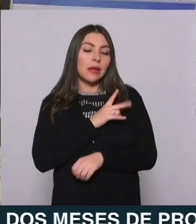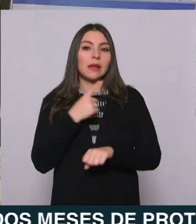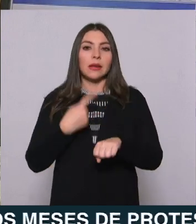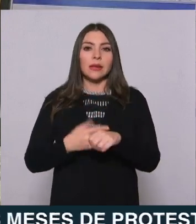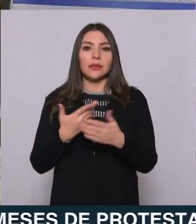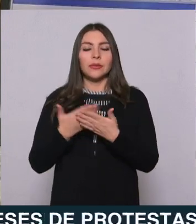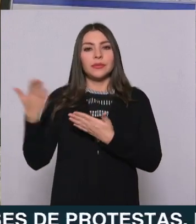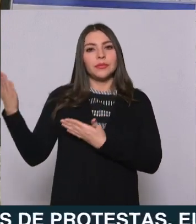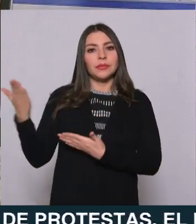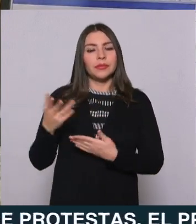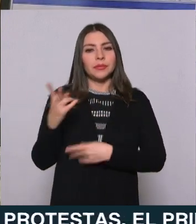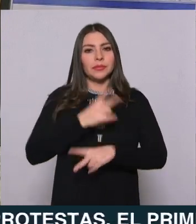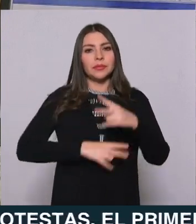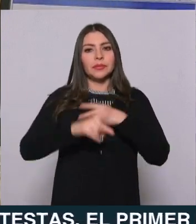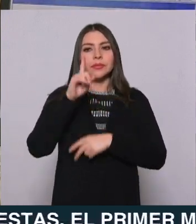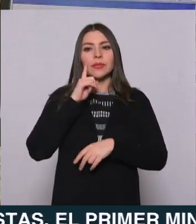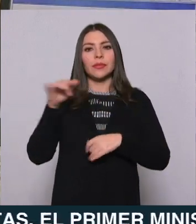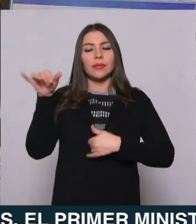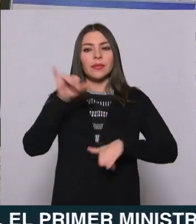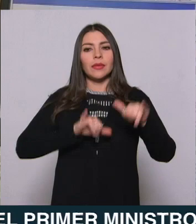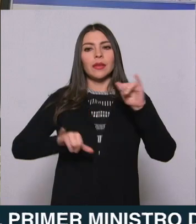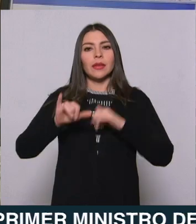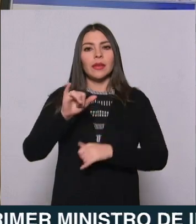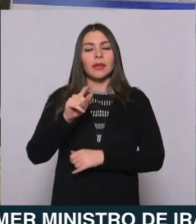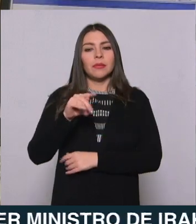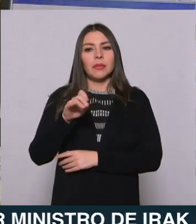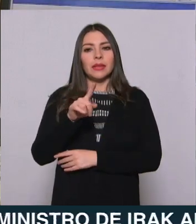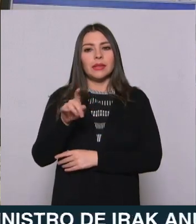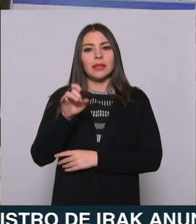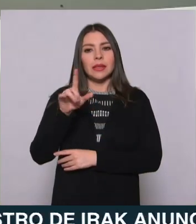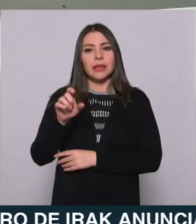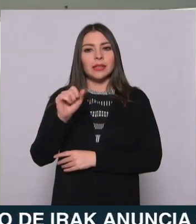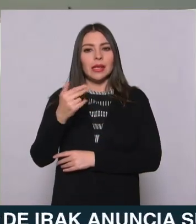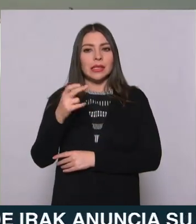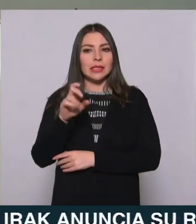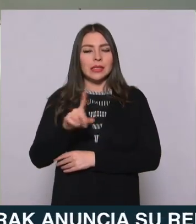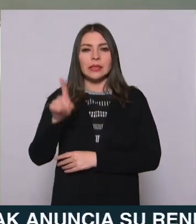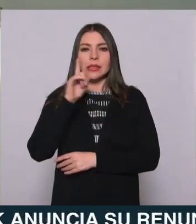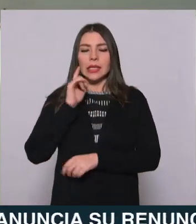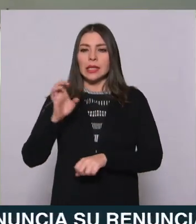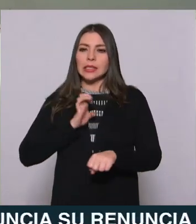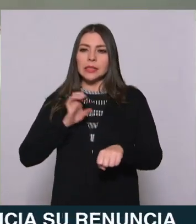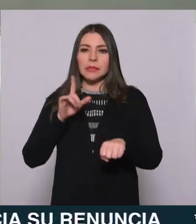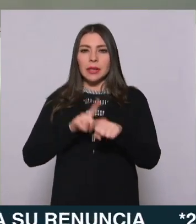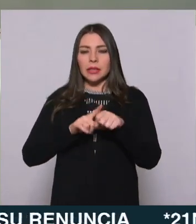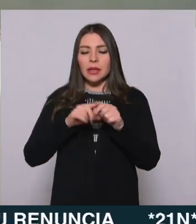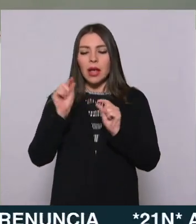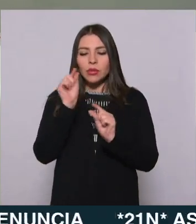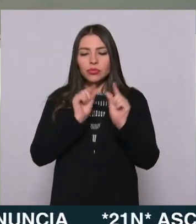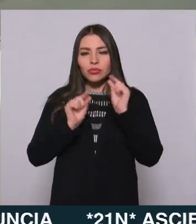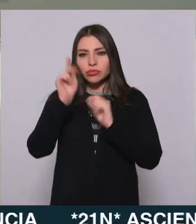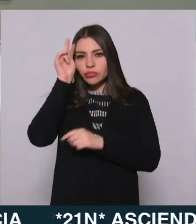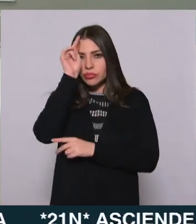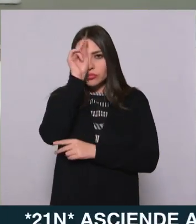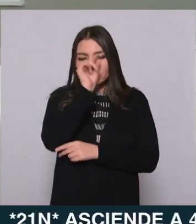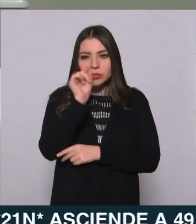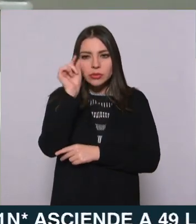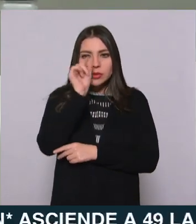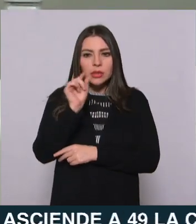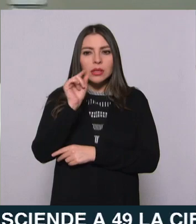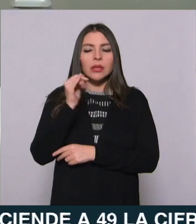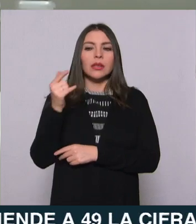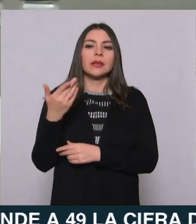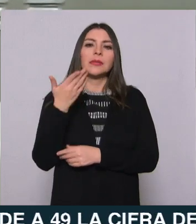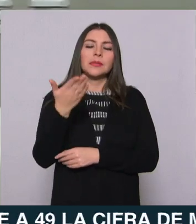mucho gusto esta noche a la química Irmetzel Sánchez García. Ella es bacterióloga y parasitóloga. Bienvenida, Irma, ¿cómo estás?